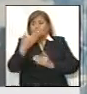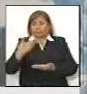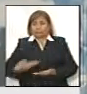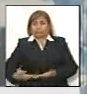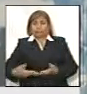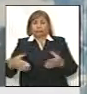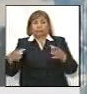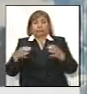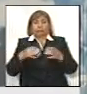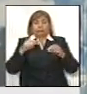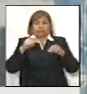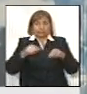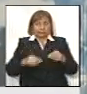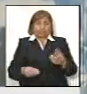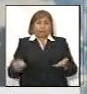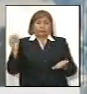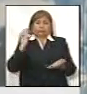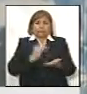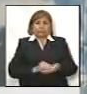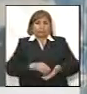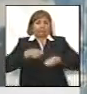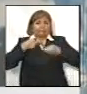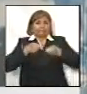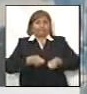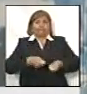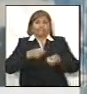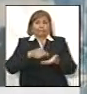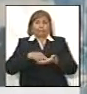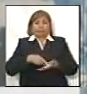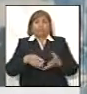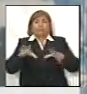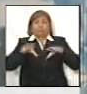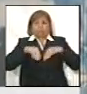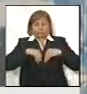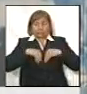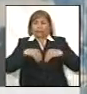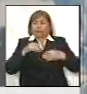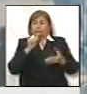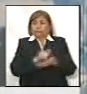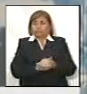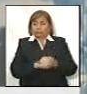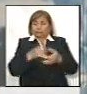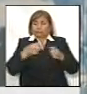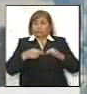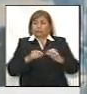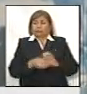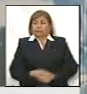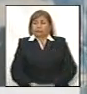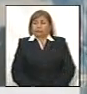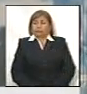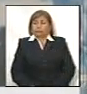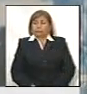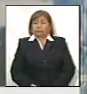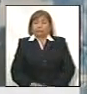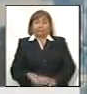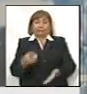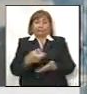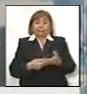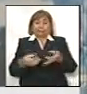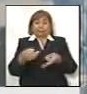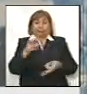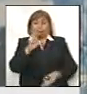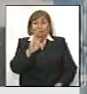al Congreso y aquí por insistencia hemos aprobado esta ley que ahora va a permitir que un fondo de cerca